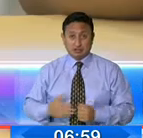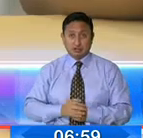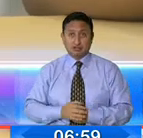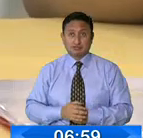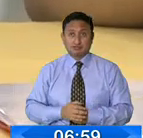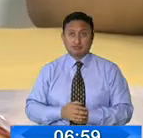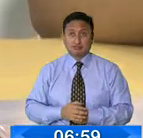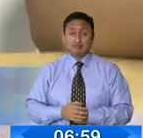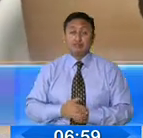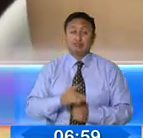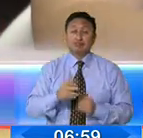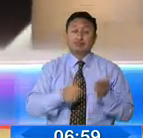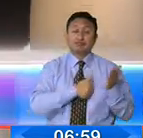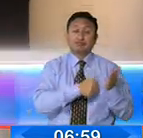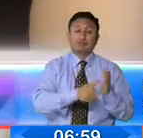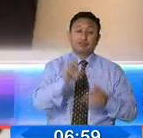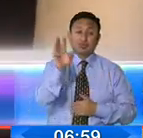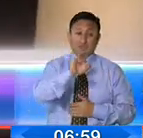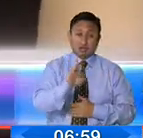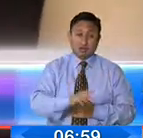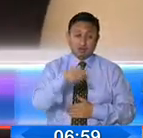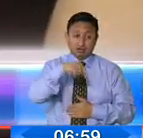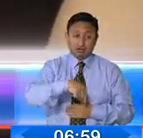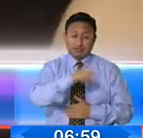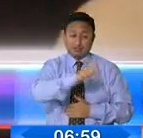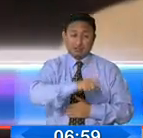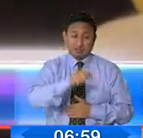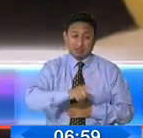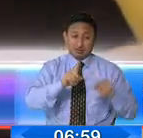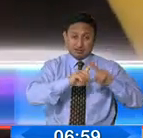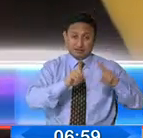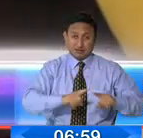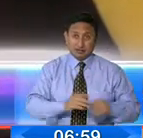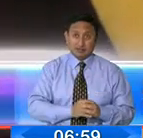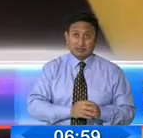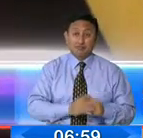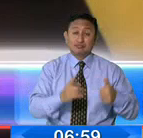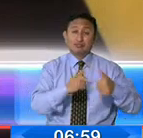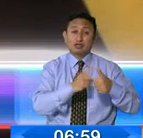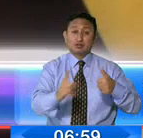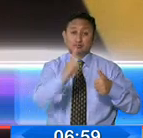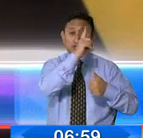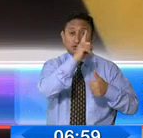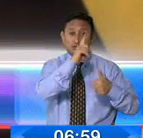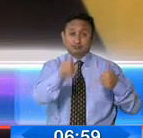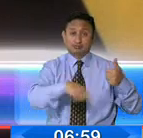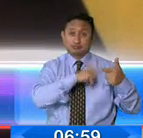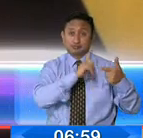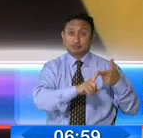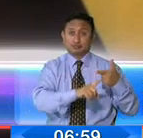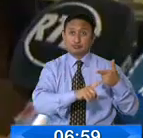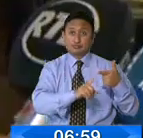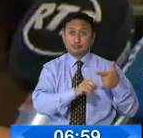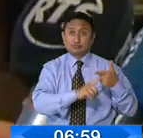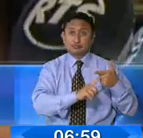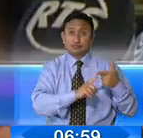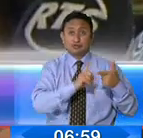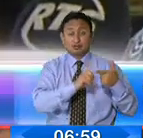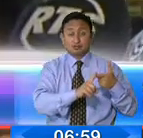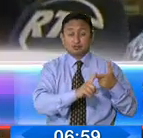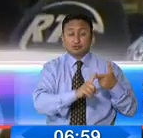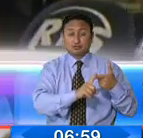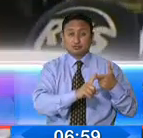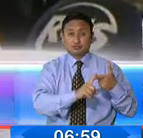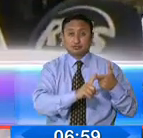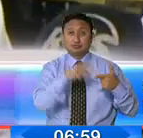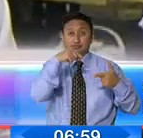La cartera de salud es otro de los ministerios por los que han pasado varios funcionarios. Verónica Espinosa asumió ese cargo en junio del 2019, luego Catalina